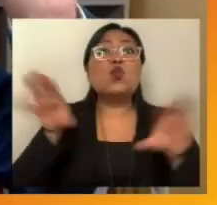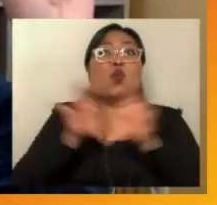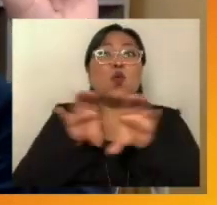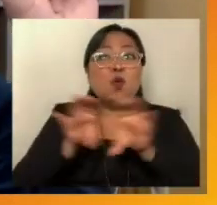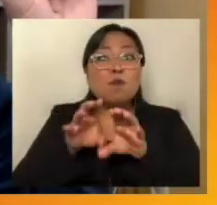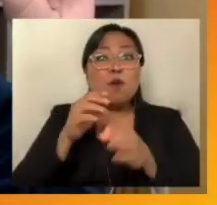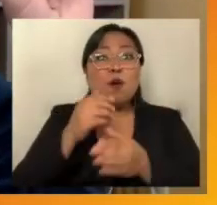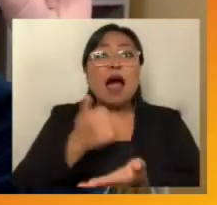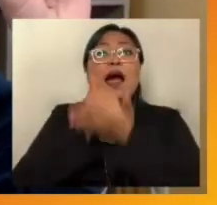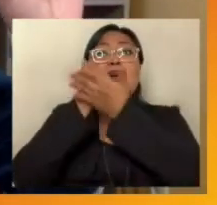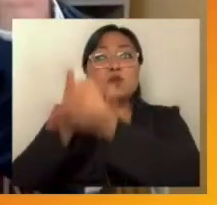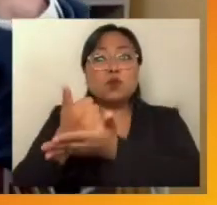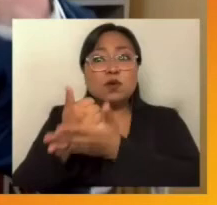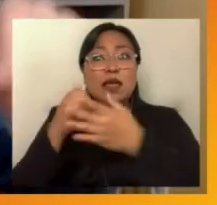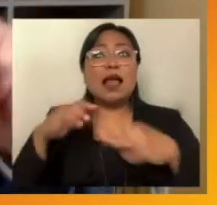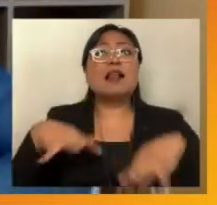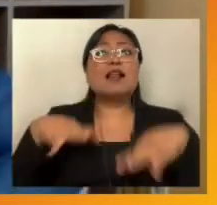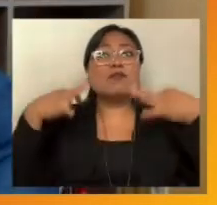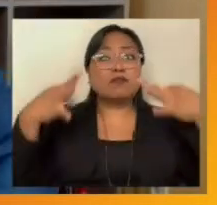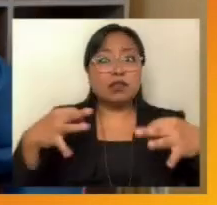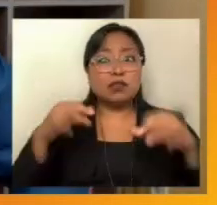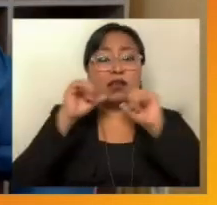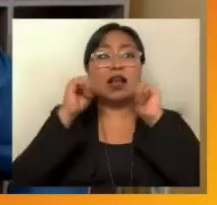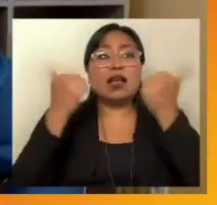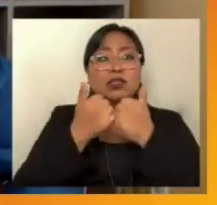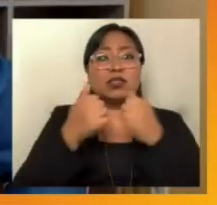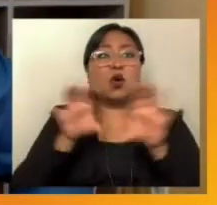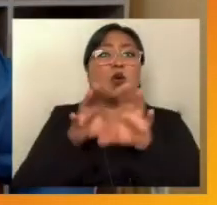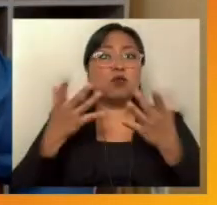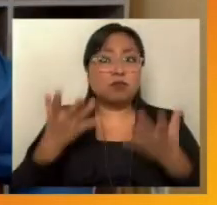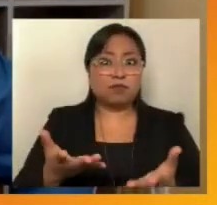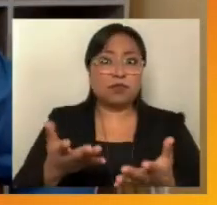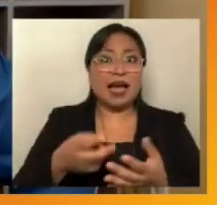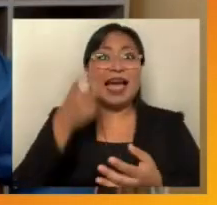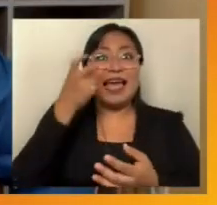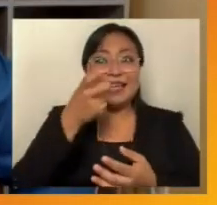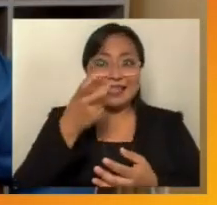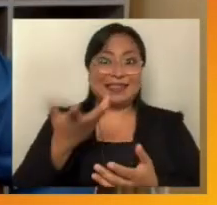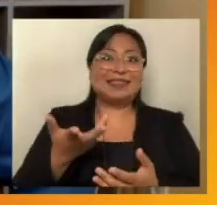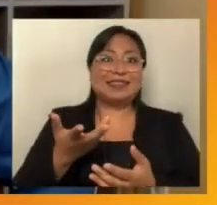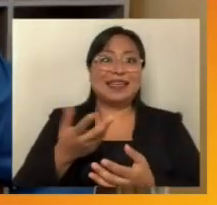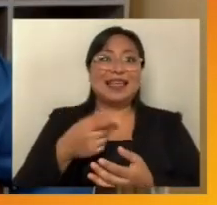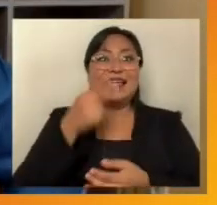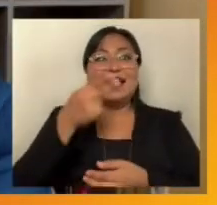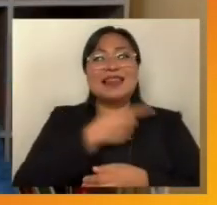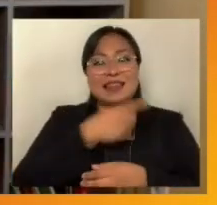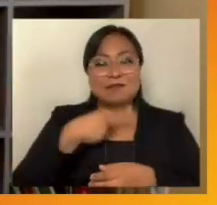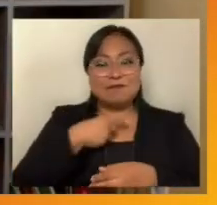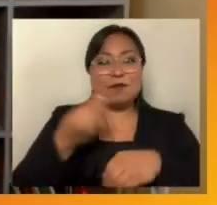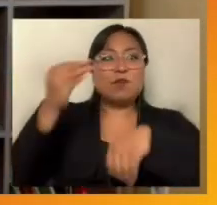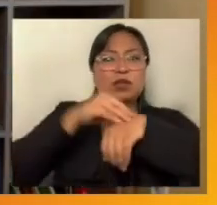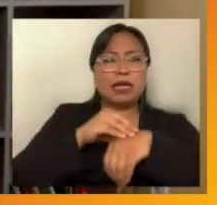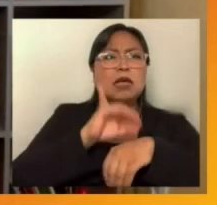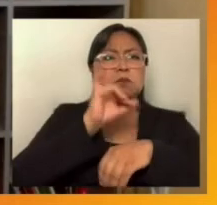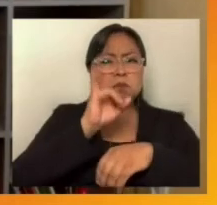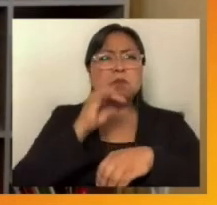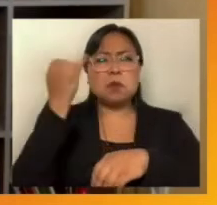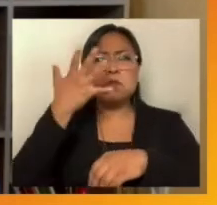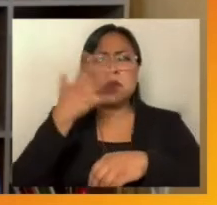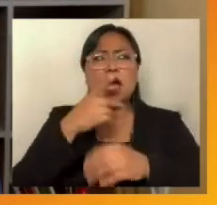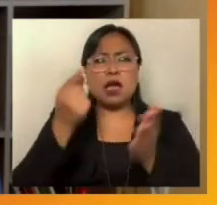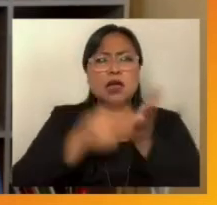vas a ayudar. Imagen de fondo, que sí, que el logo de tu ONG está muy bien. Pero si yo soy